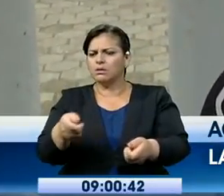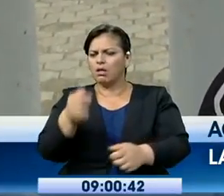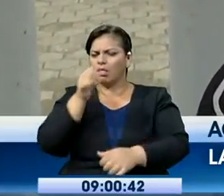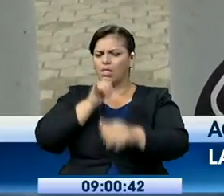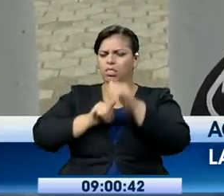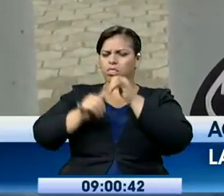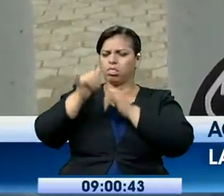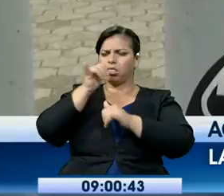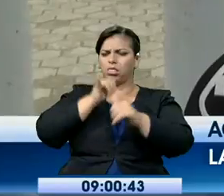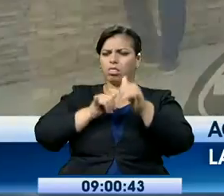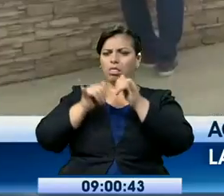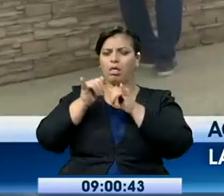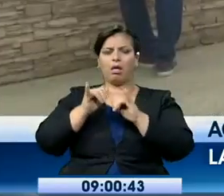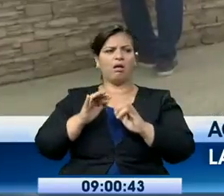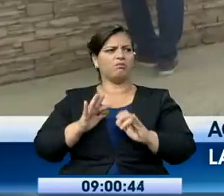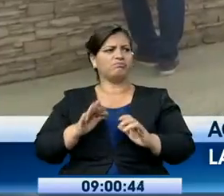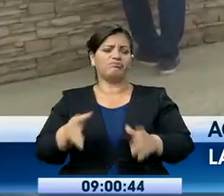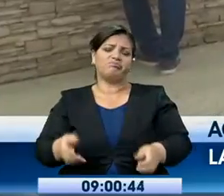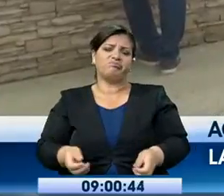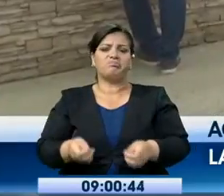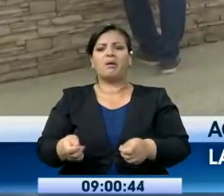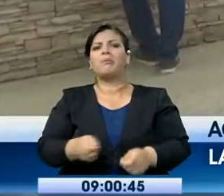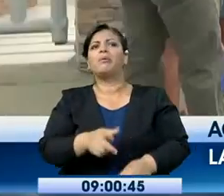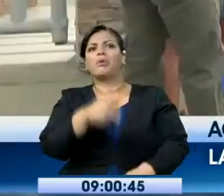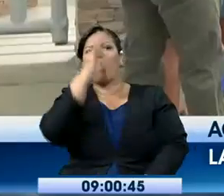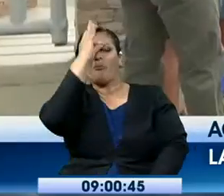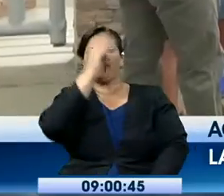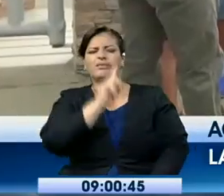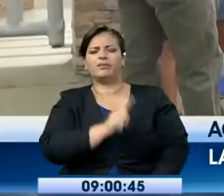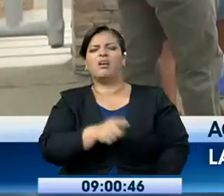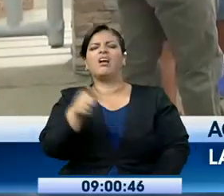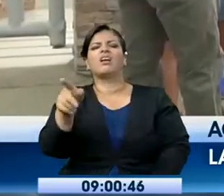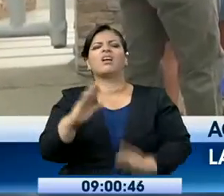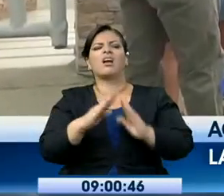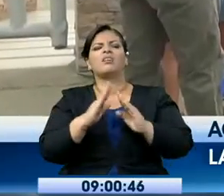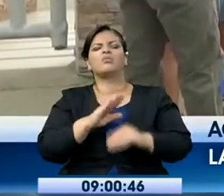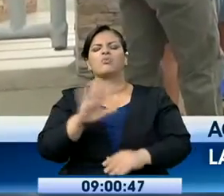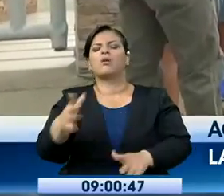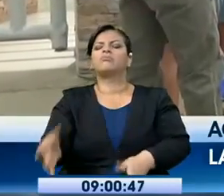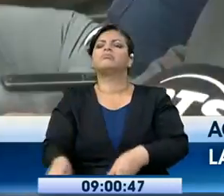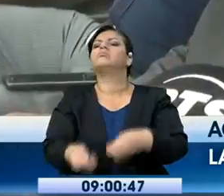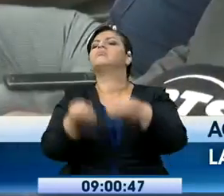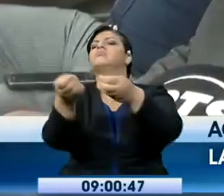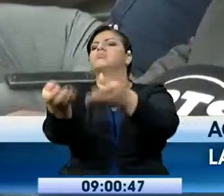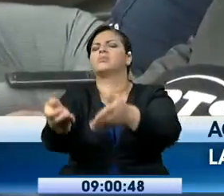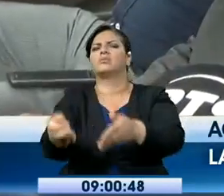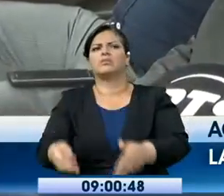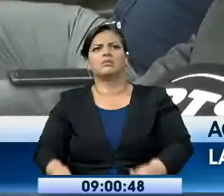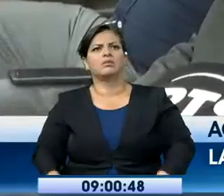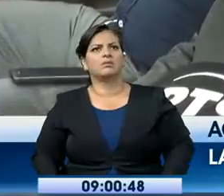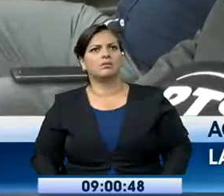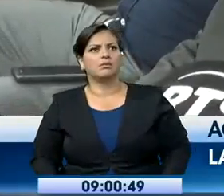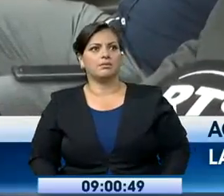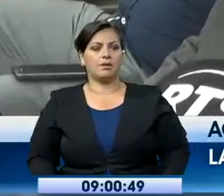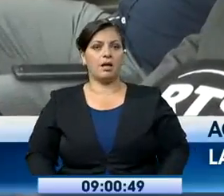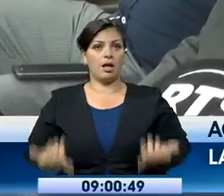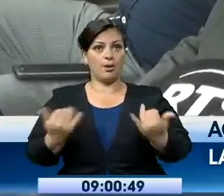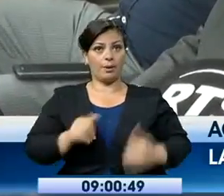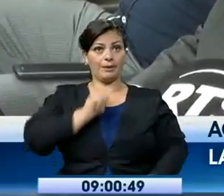vivía. Y ahí lo dejaron. Sus familiares piden la investigación del hecho para determinar responsabilidades. La autopsia va a